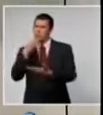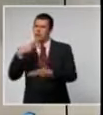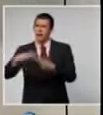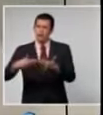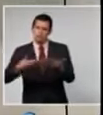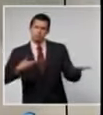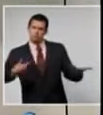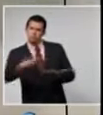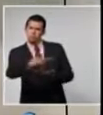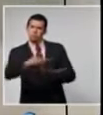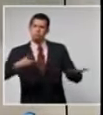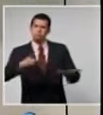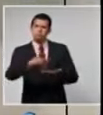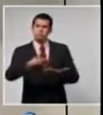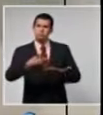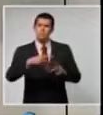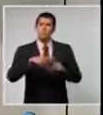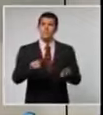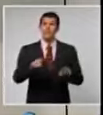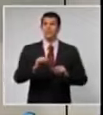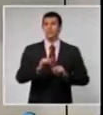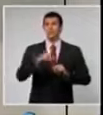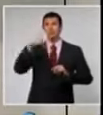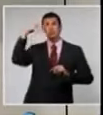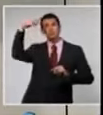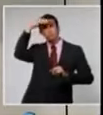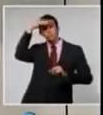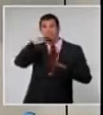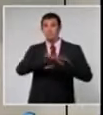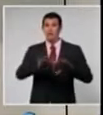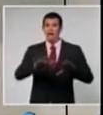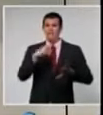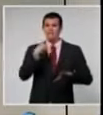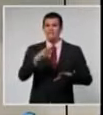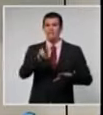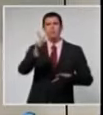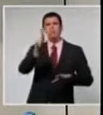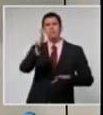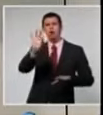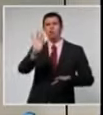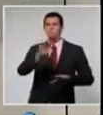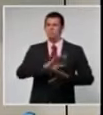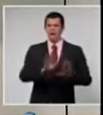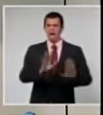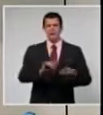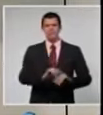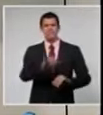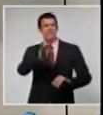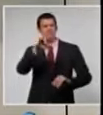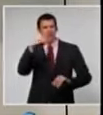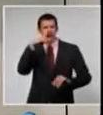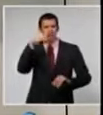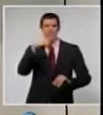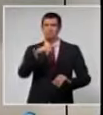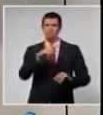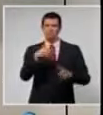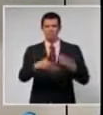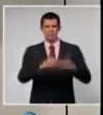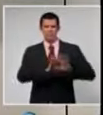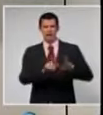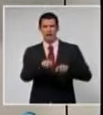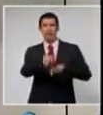llaga cuando decidió retirarse unilateralmente del acuerdo en el 2018, echando por tierra años de negociaciones